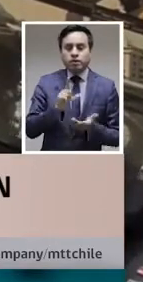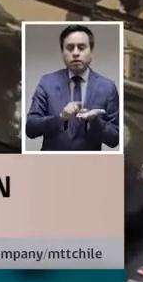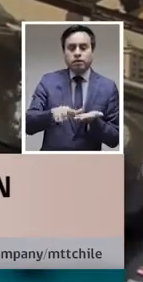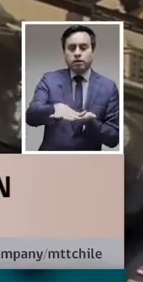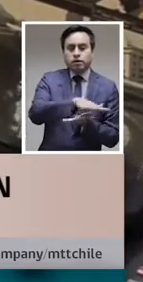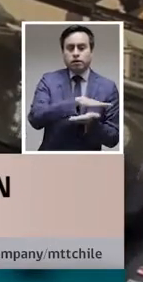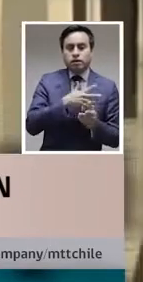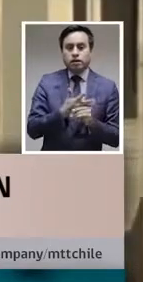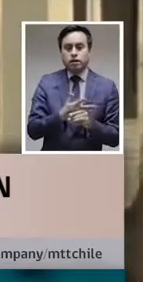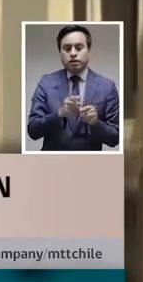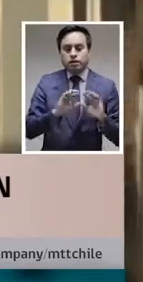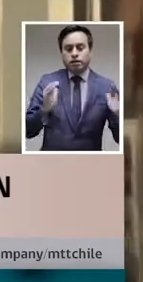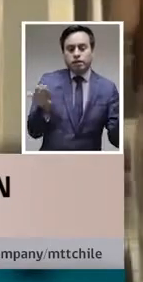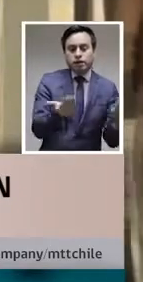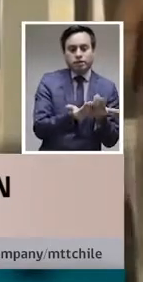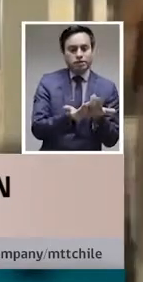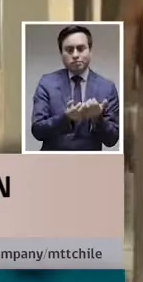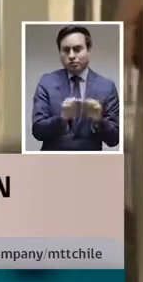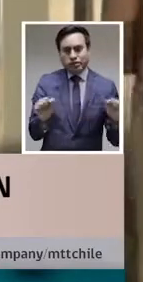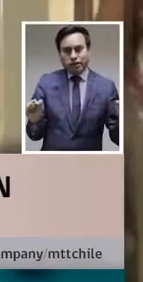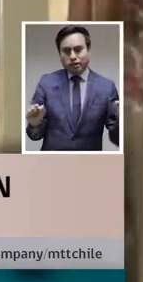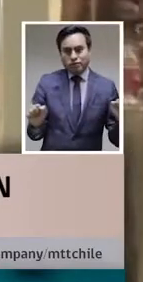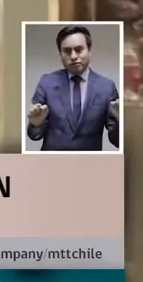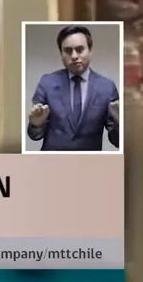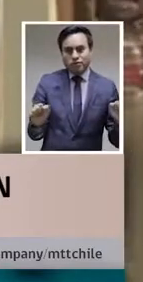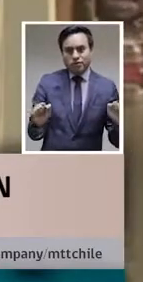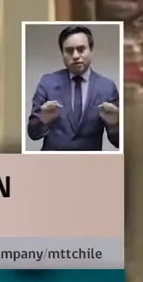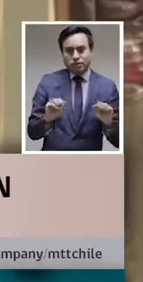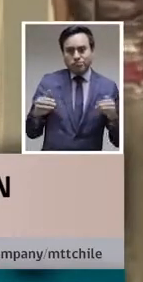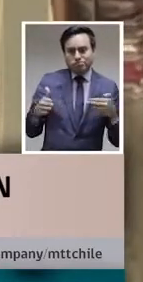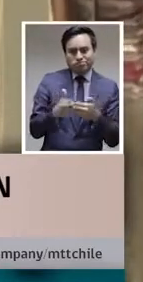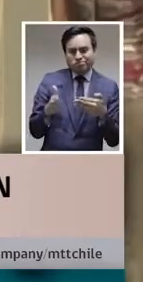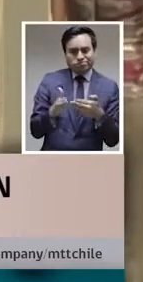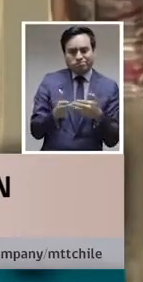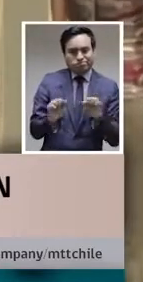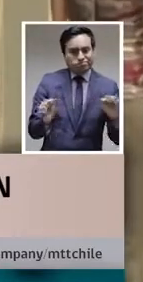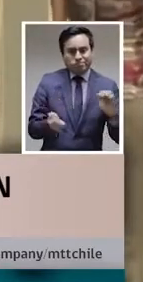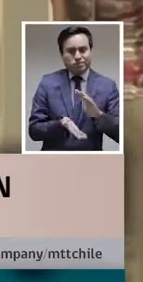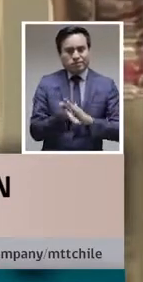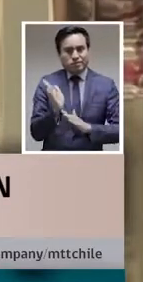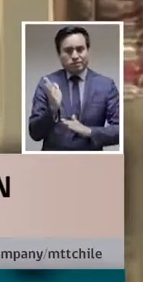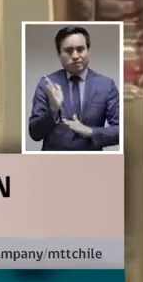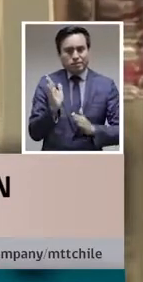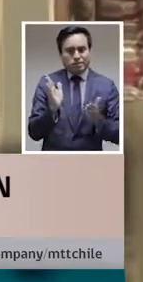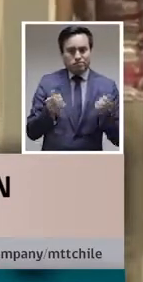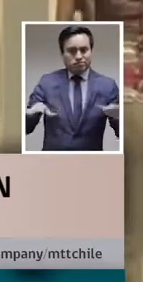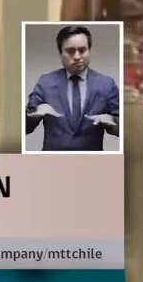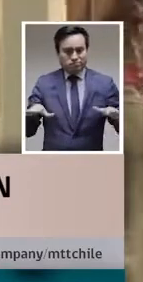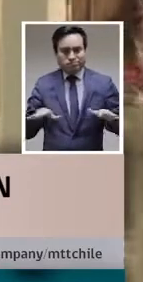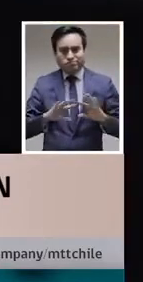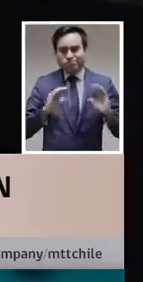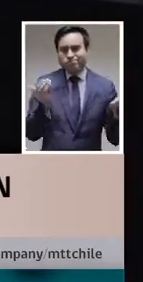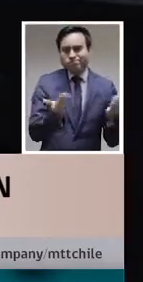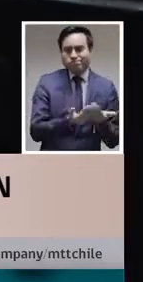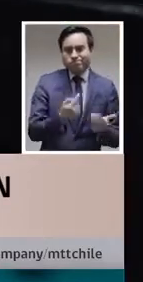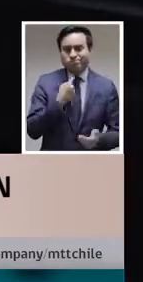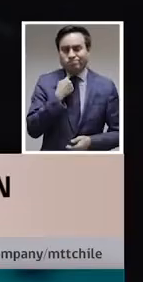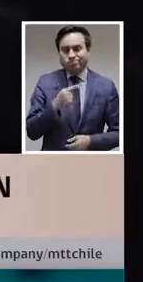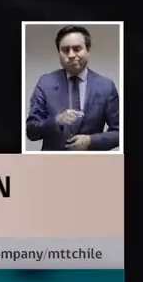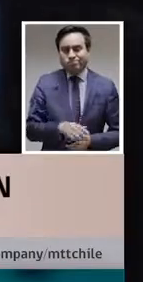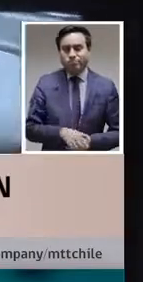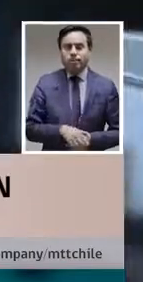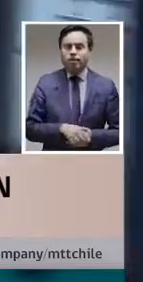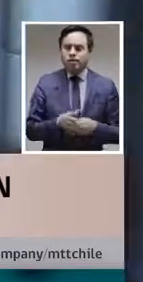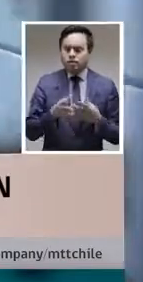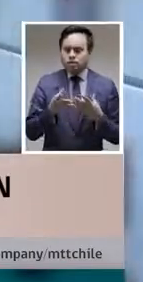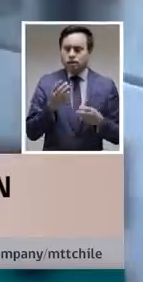había terminales que tenían bloqueados sus calles de acceso y no podían ser utilizados. Hubo un